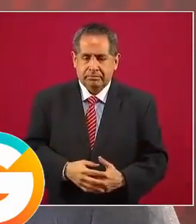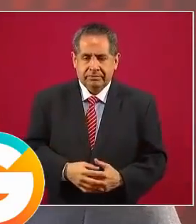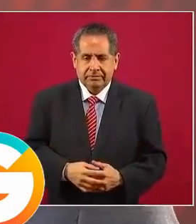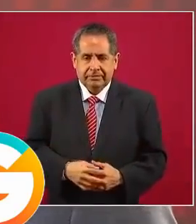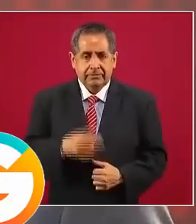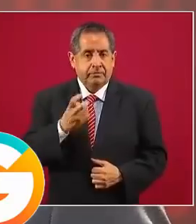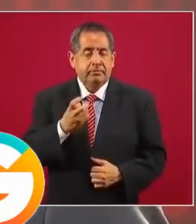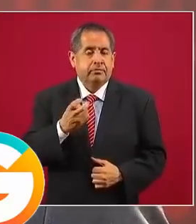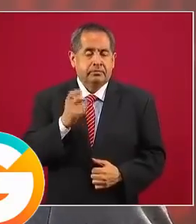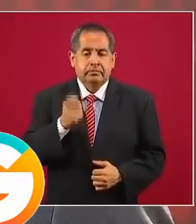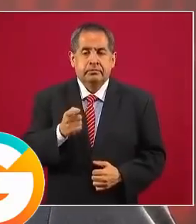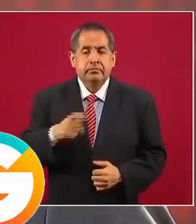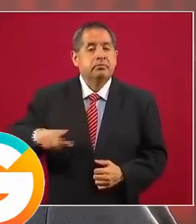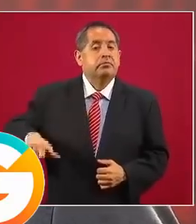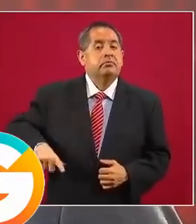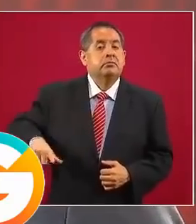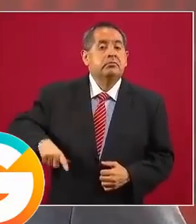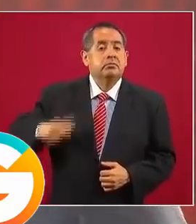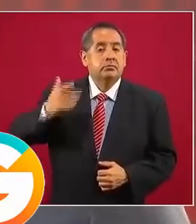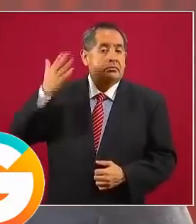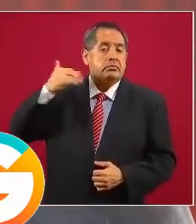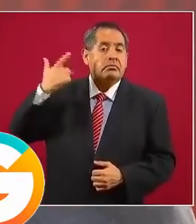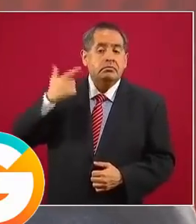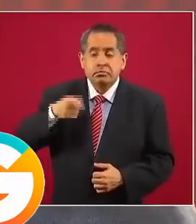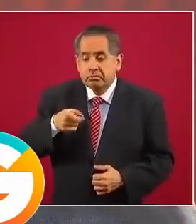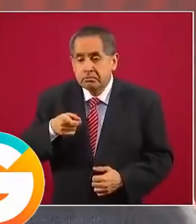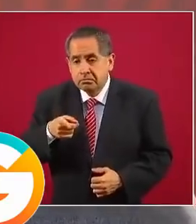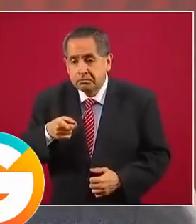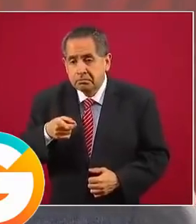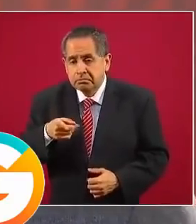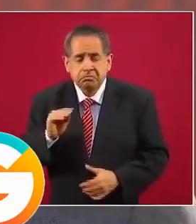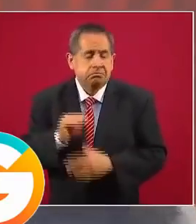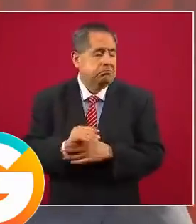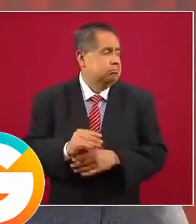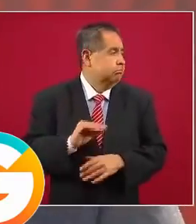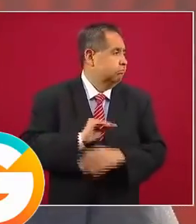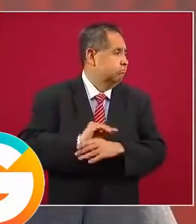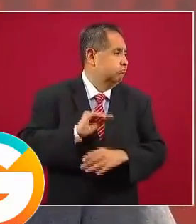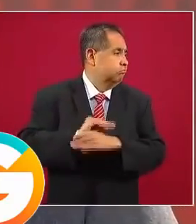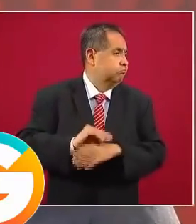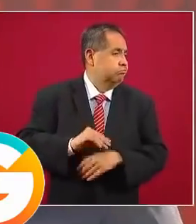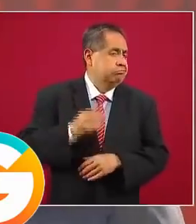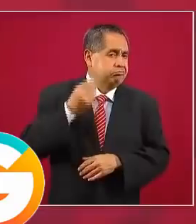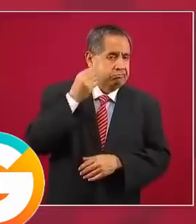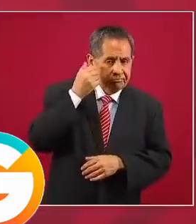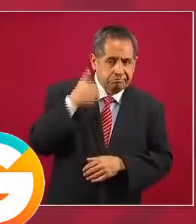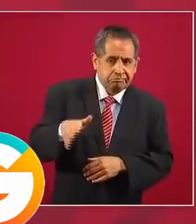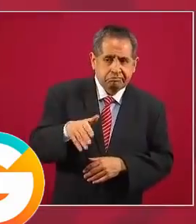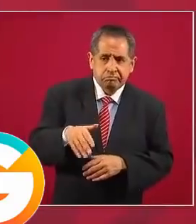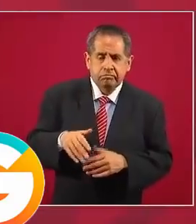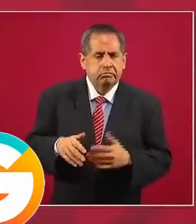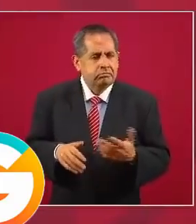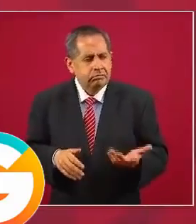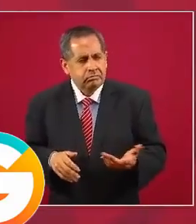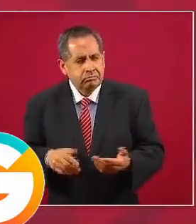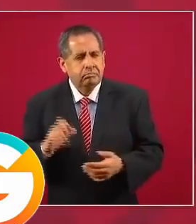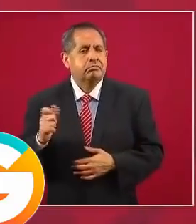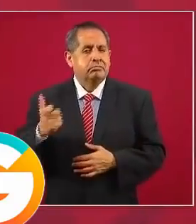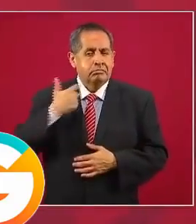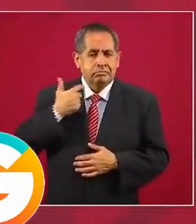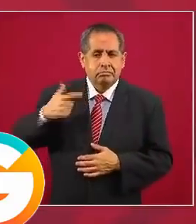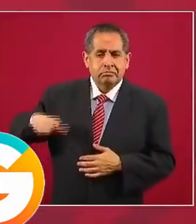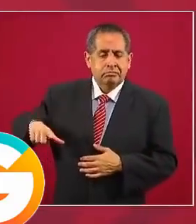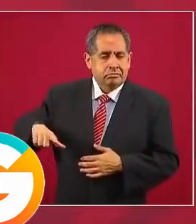Y el gobierno les dio por completo la espalda. Lo único que hicieron estos corruptos